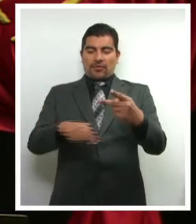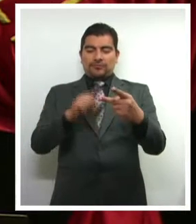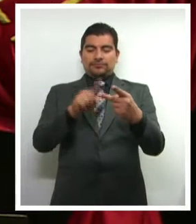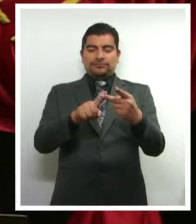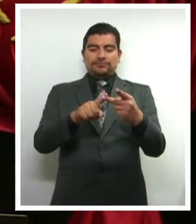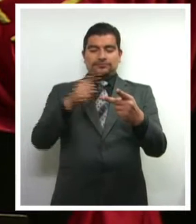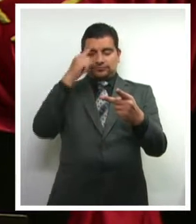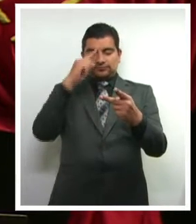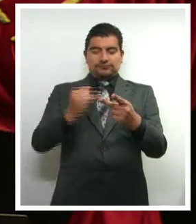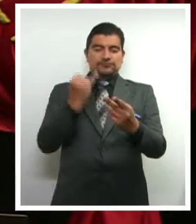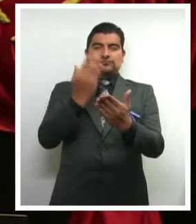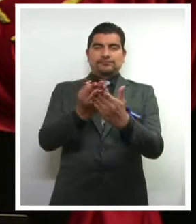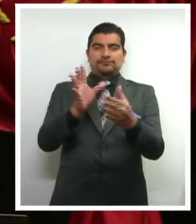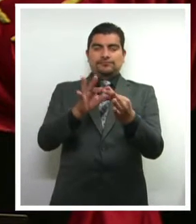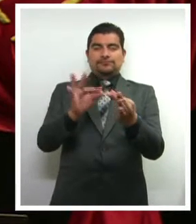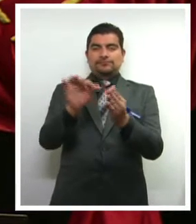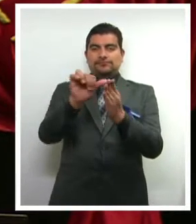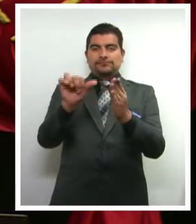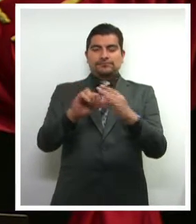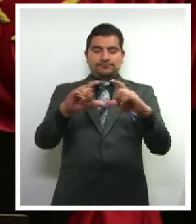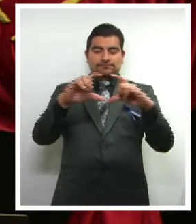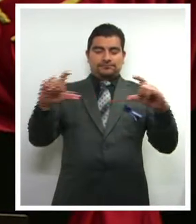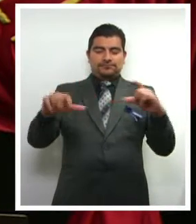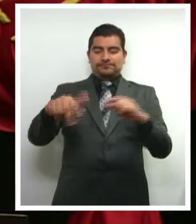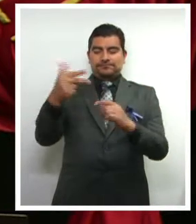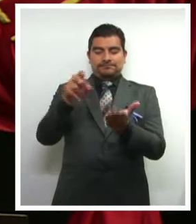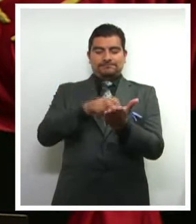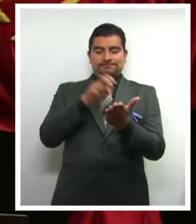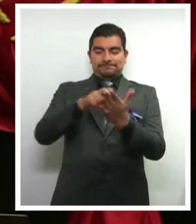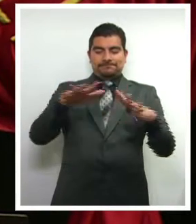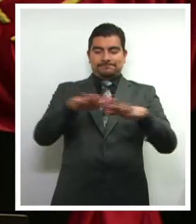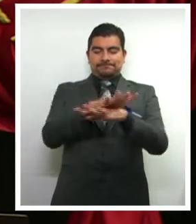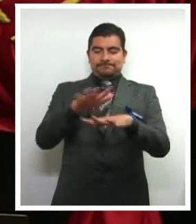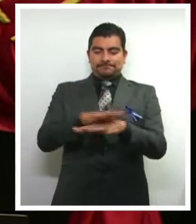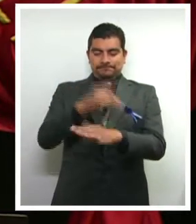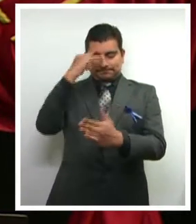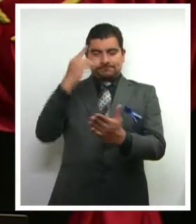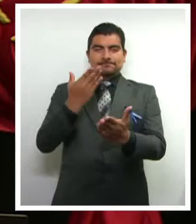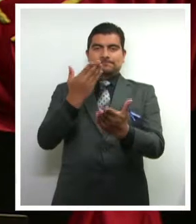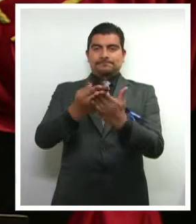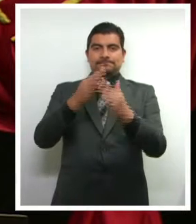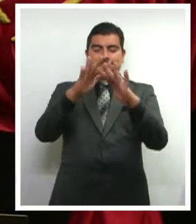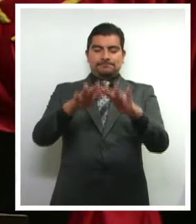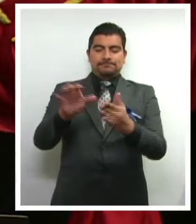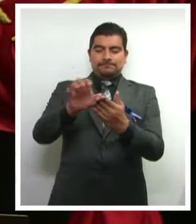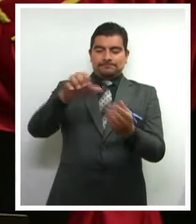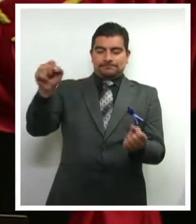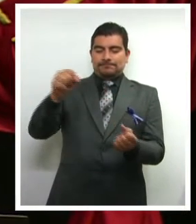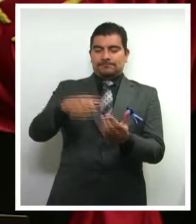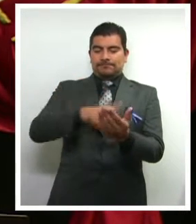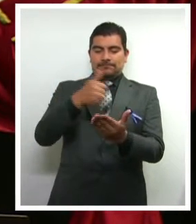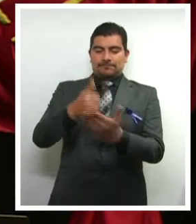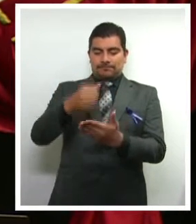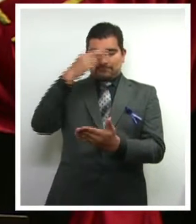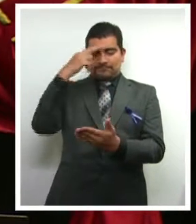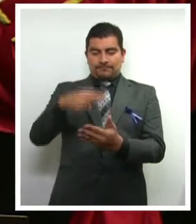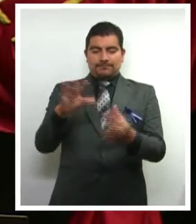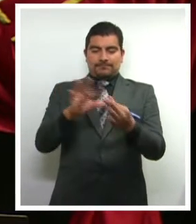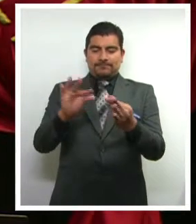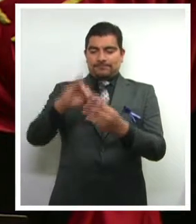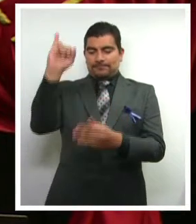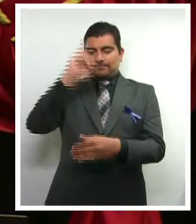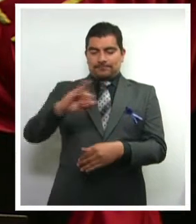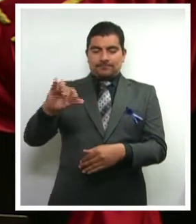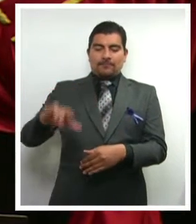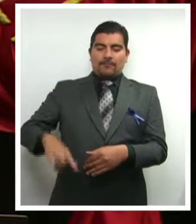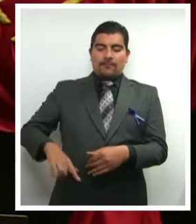decreto por el que se modifica el artículo 13 del proyecto de Constitución Política de la Ciudad de México, propuesta por el jefe de